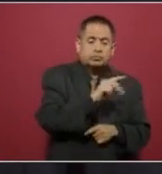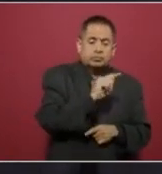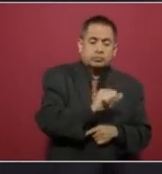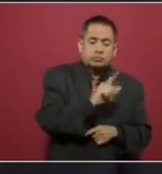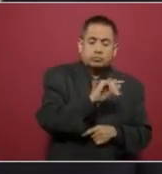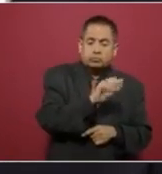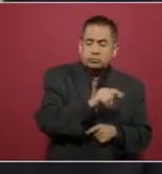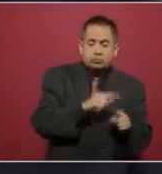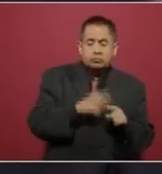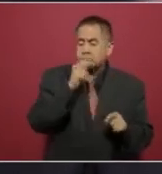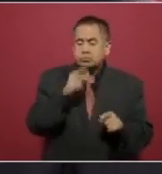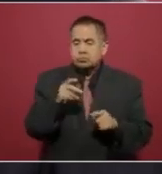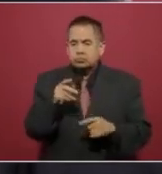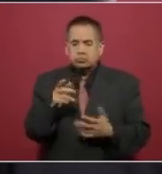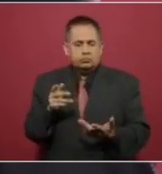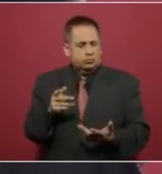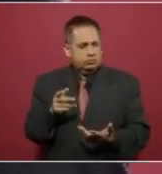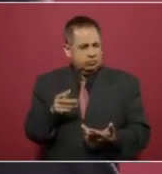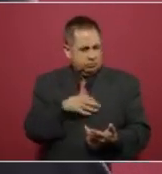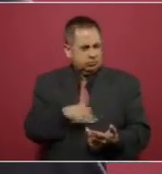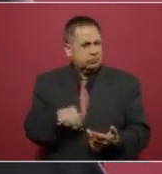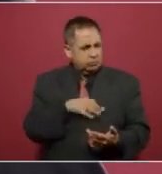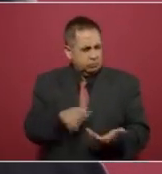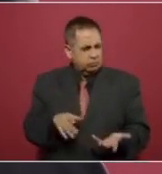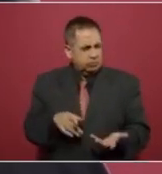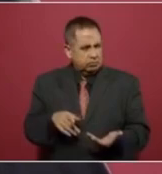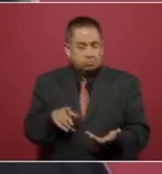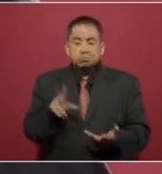Segundo, porque